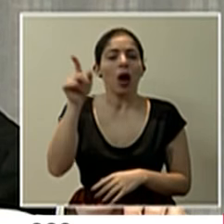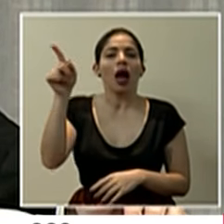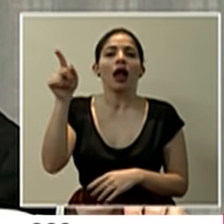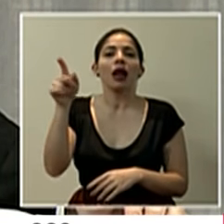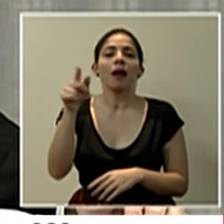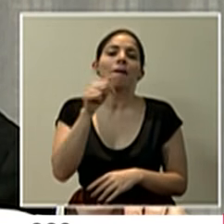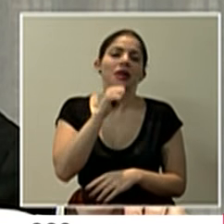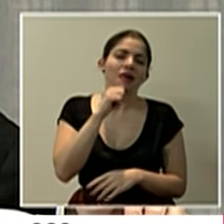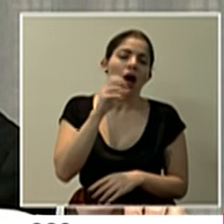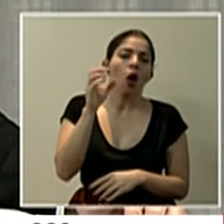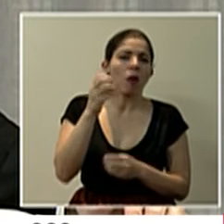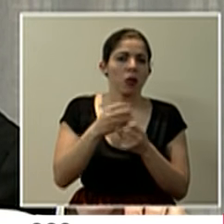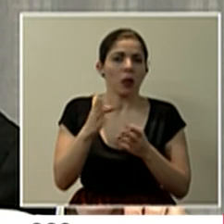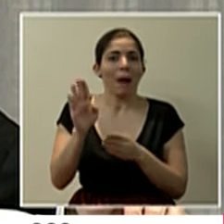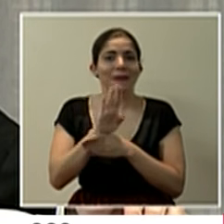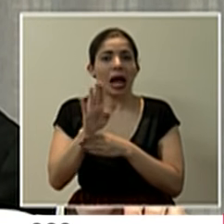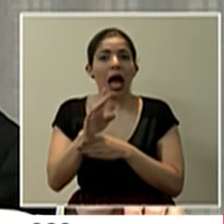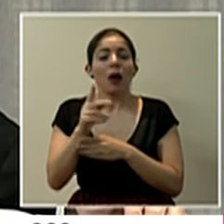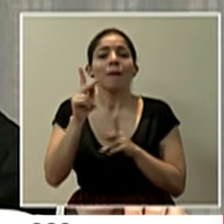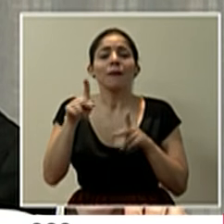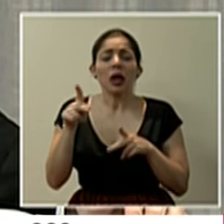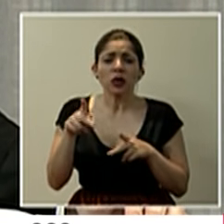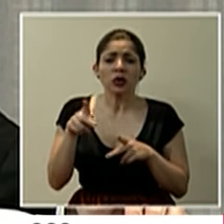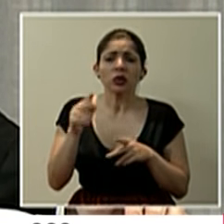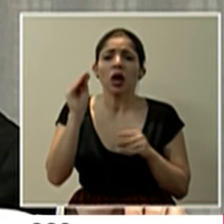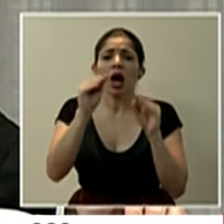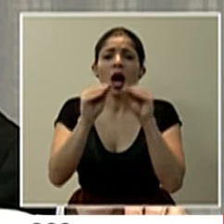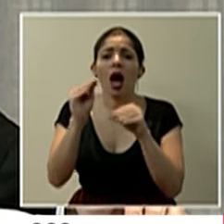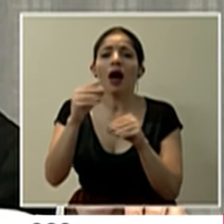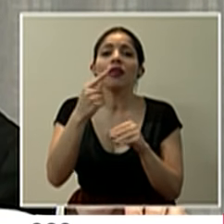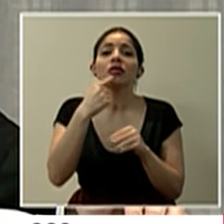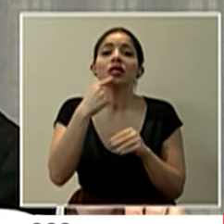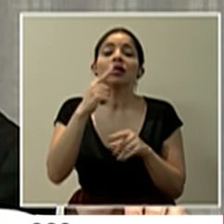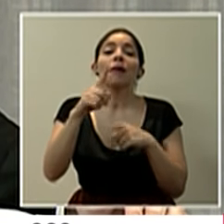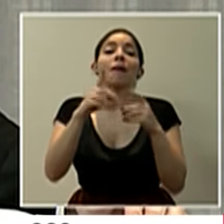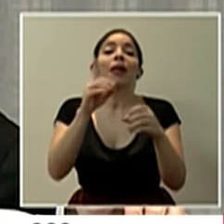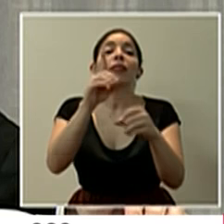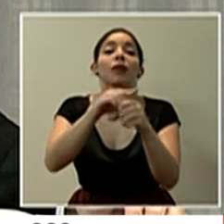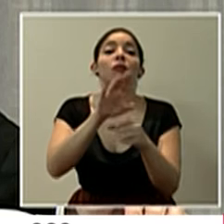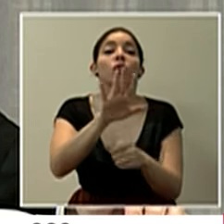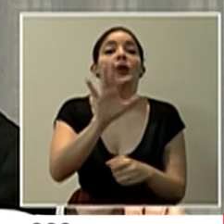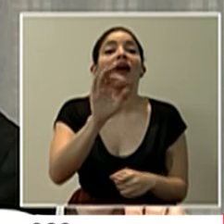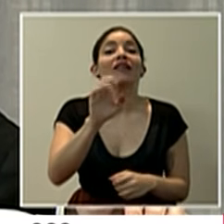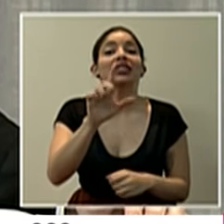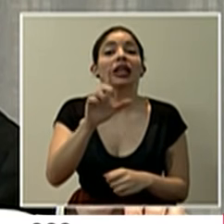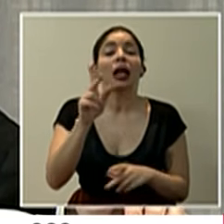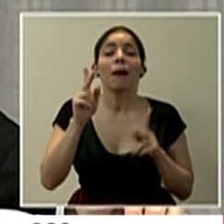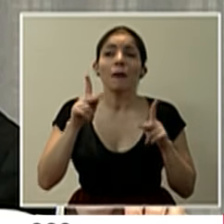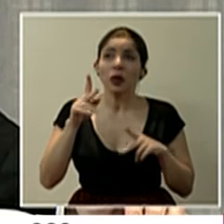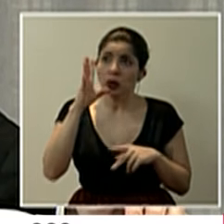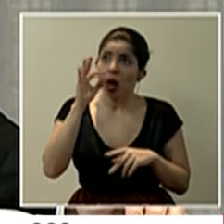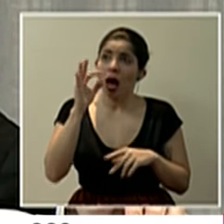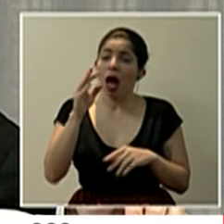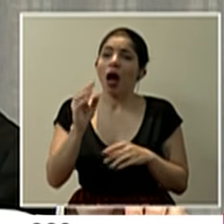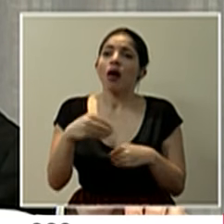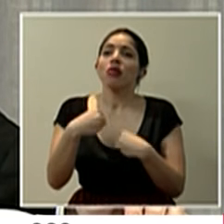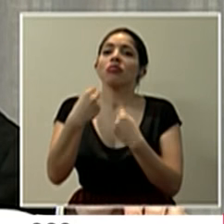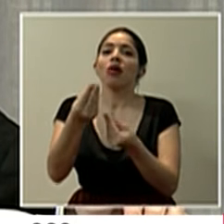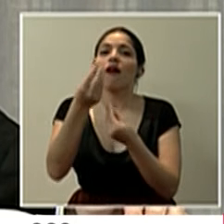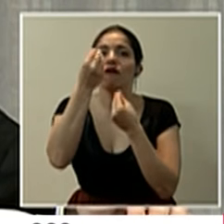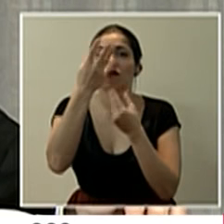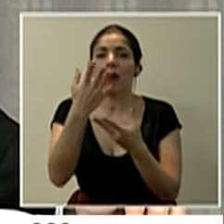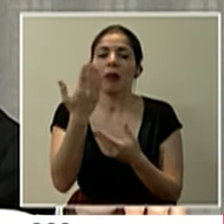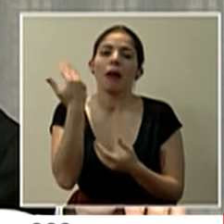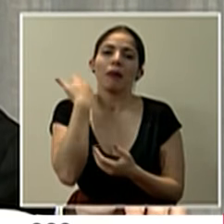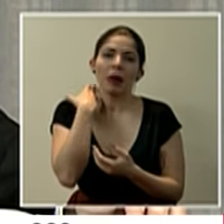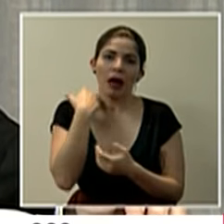o privadas, para obtener datos, donde les dicen que es para depositarles el FCL y proceden a hacer pedirle datos y el fraude.